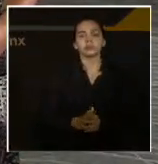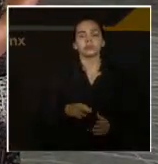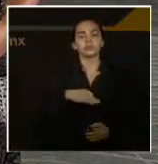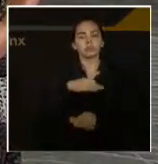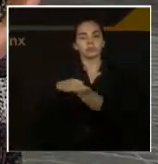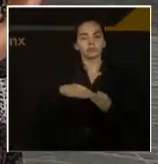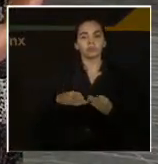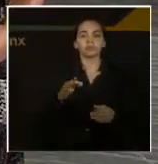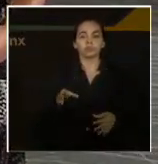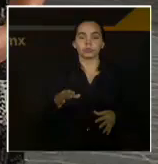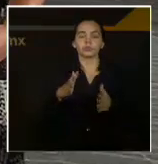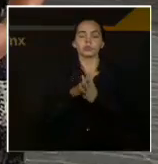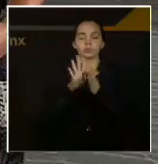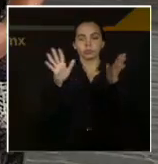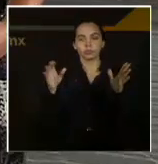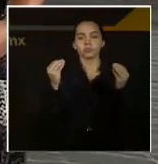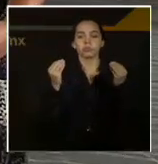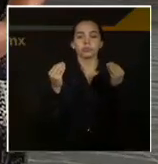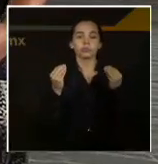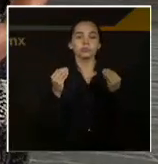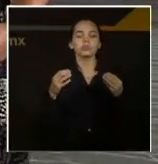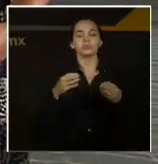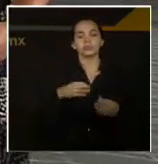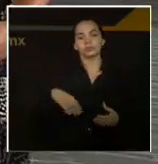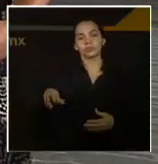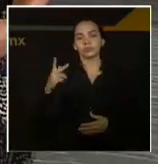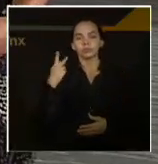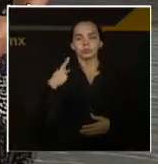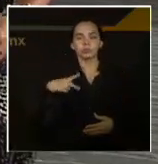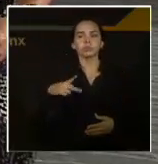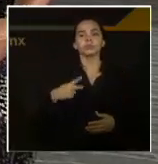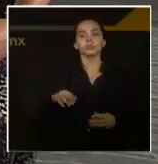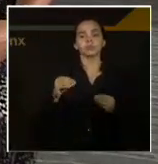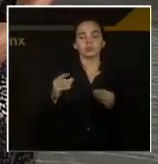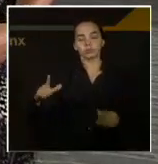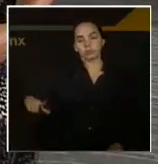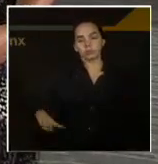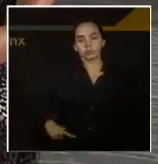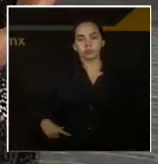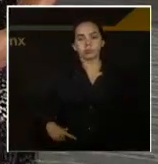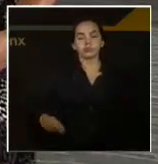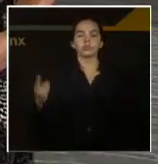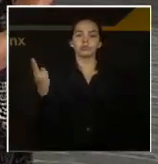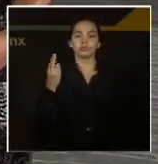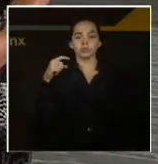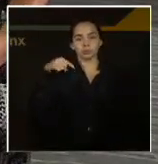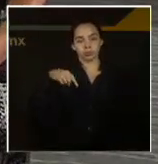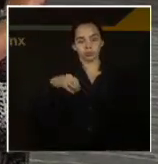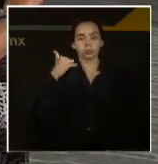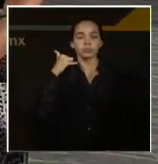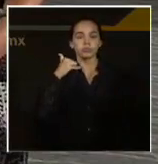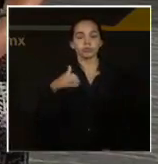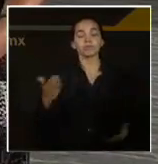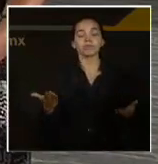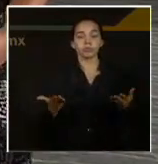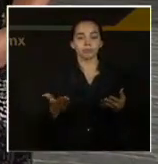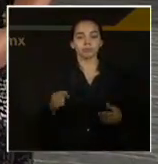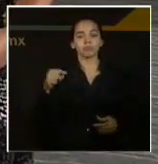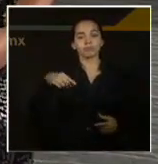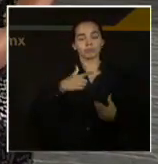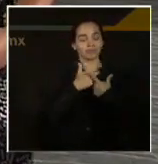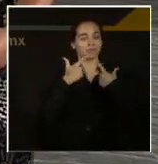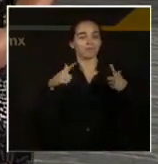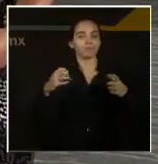dar algo muy claro. Tanta sociedad como sea posible y solo tanto gobierno que sea necesario. Y hoy en Yucatán lo están haciendo con este